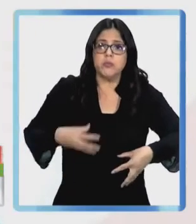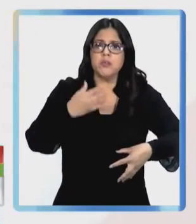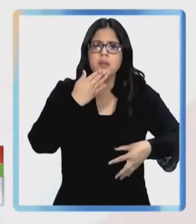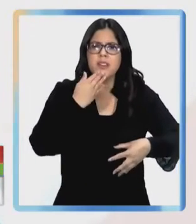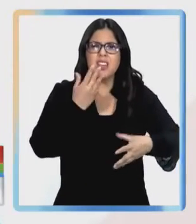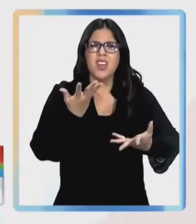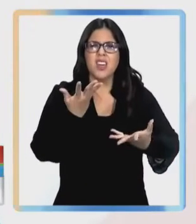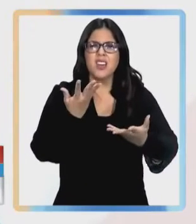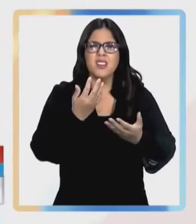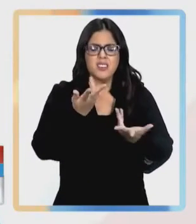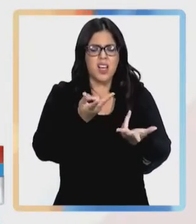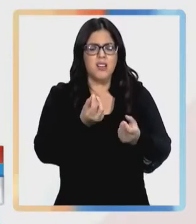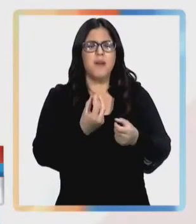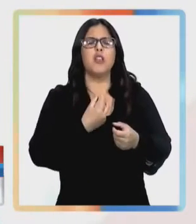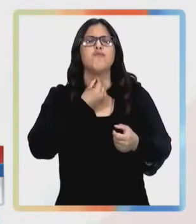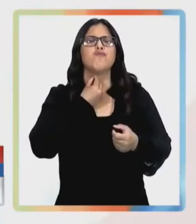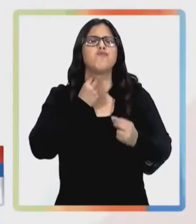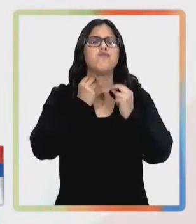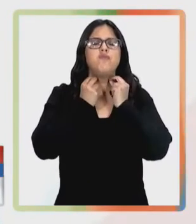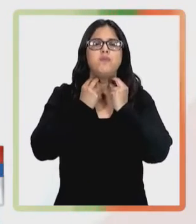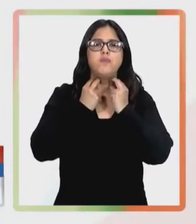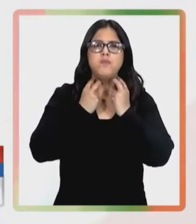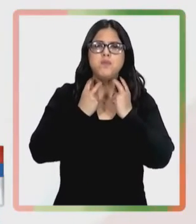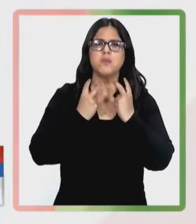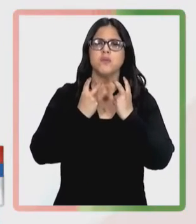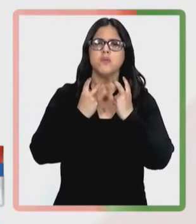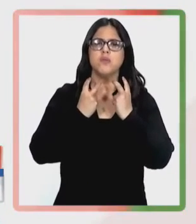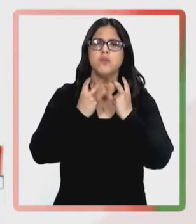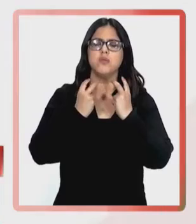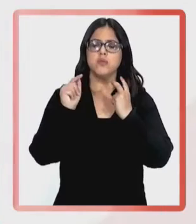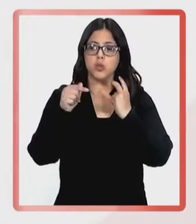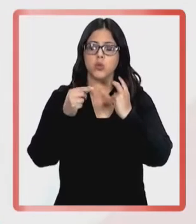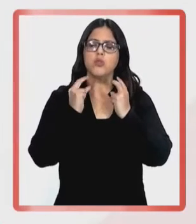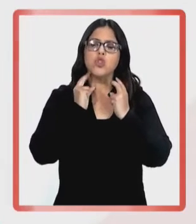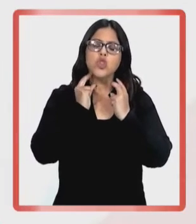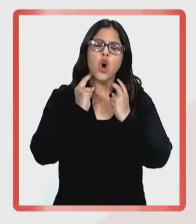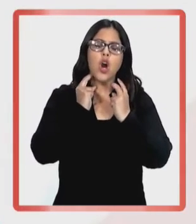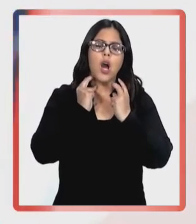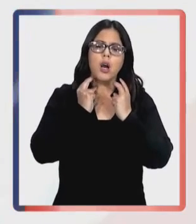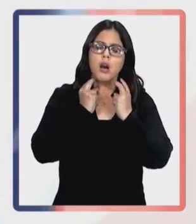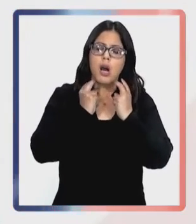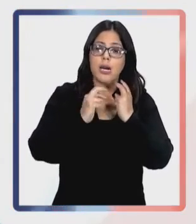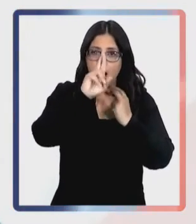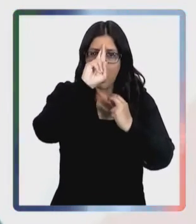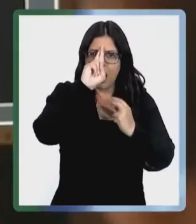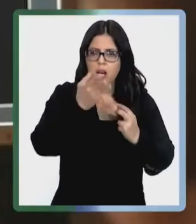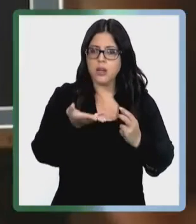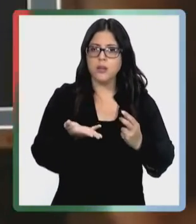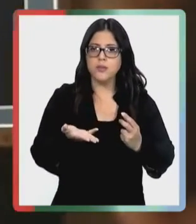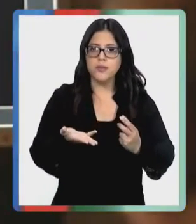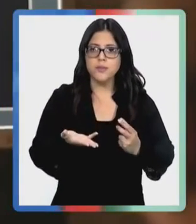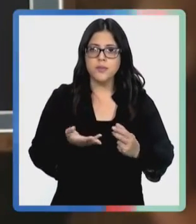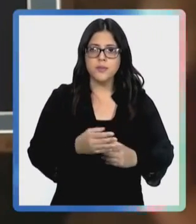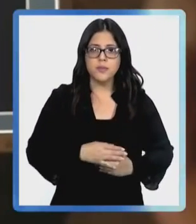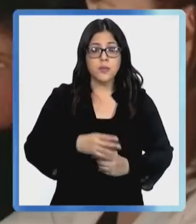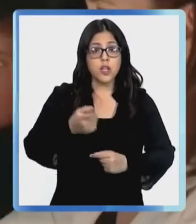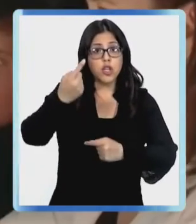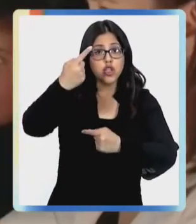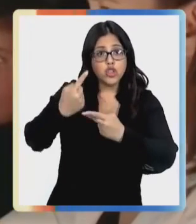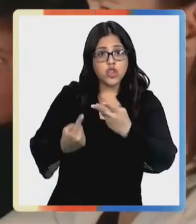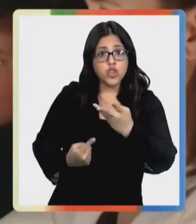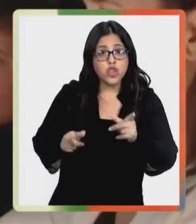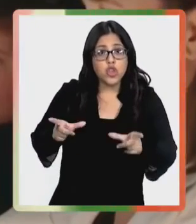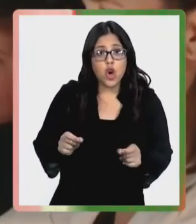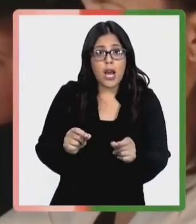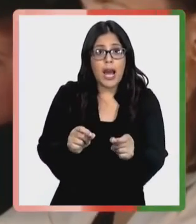unas pelotas, por llamarlo de alguna manera, una inflamación ganglionaria, entonces tú puedes palpar ese aumento de volumen. Y los otros tipos